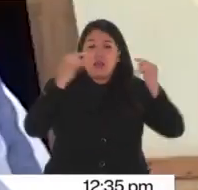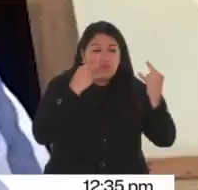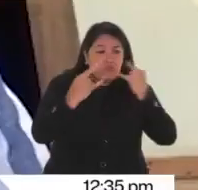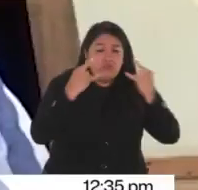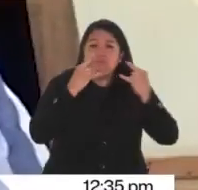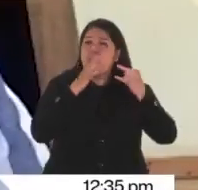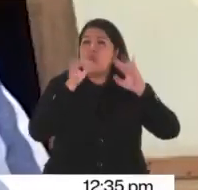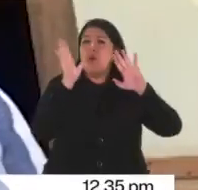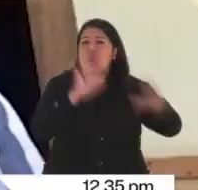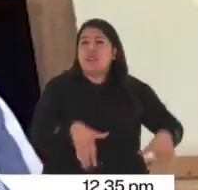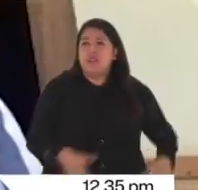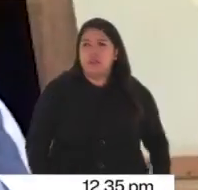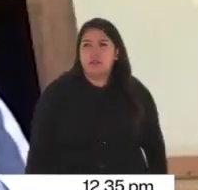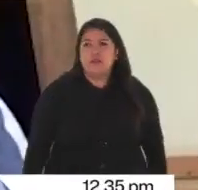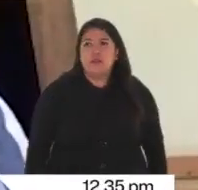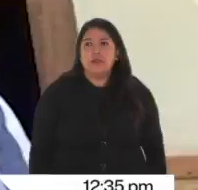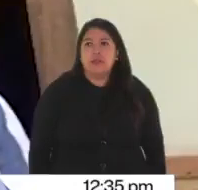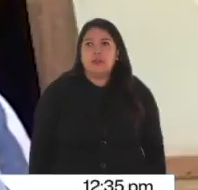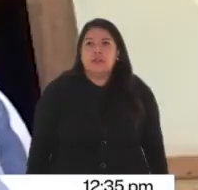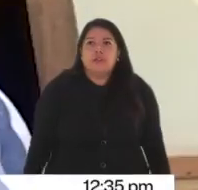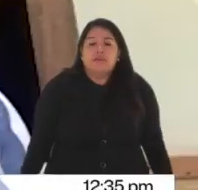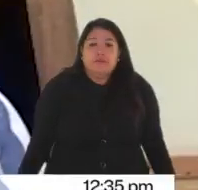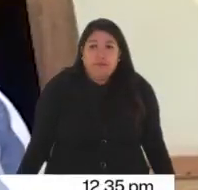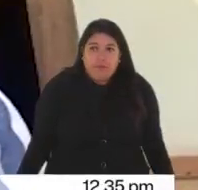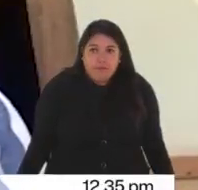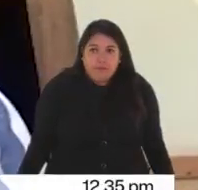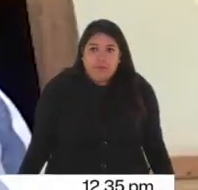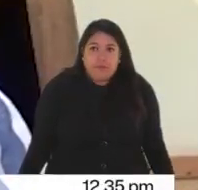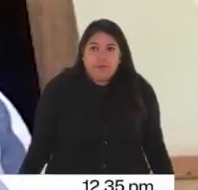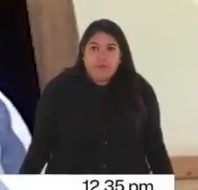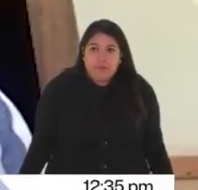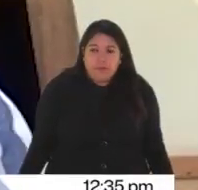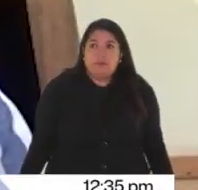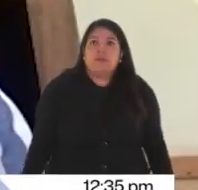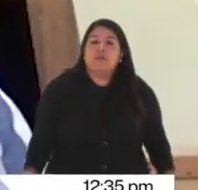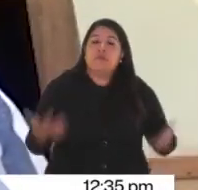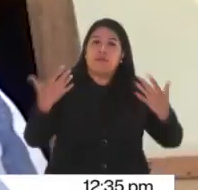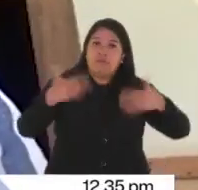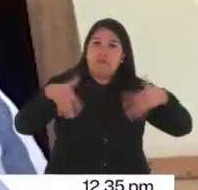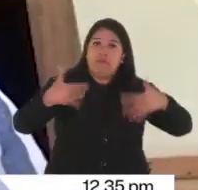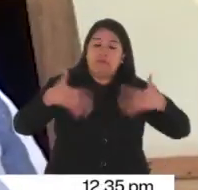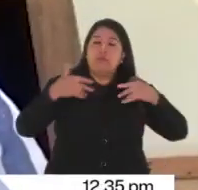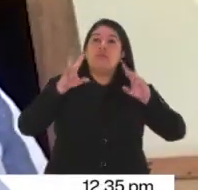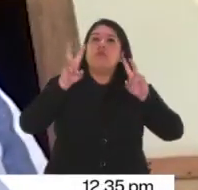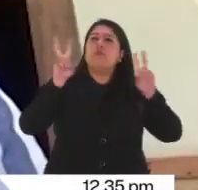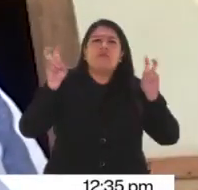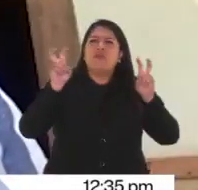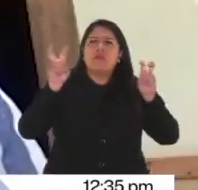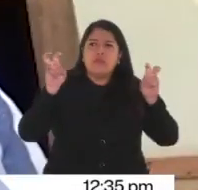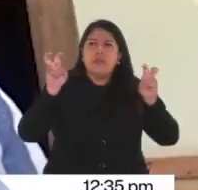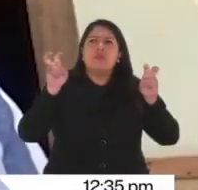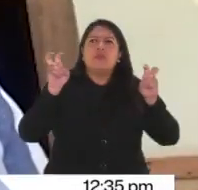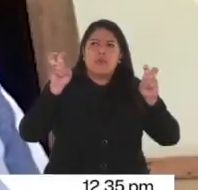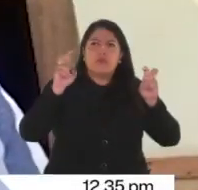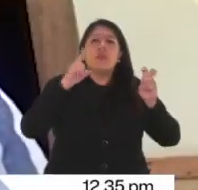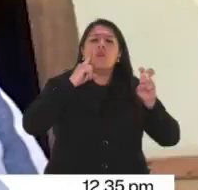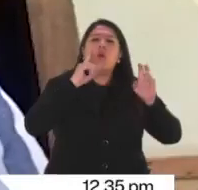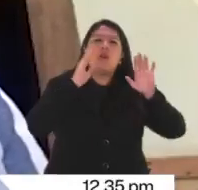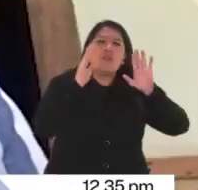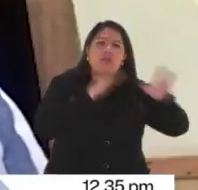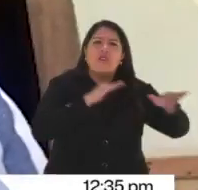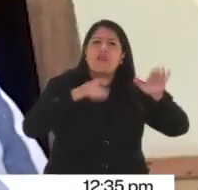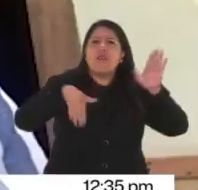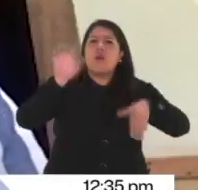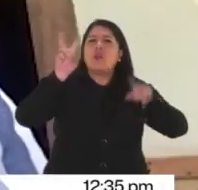ciudadanos. ¿Qué es lo que nosotros estamos encontrando? Una disminución muy importante en términos de la favorabilidad